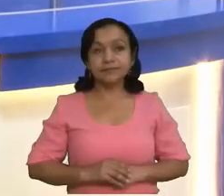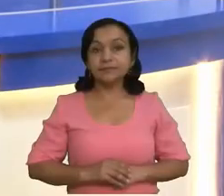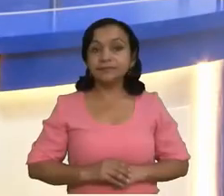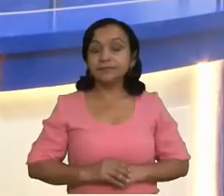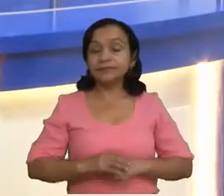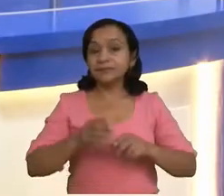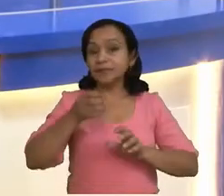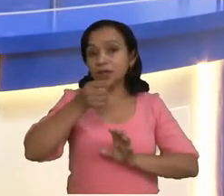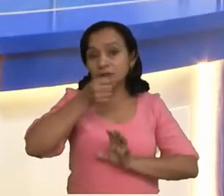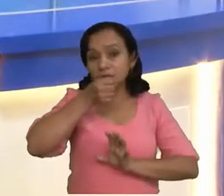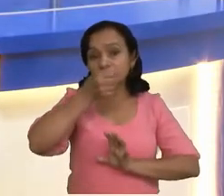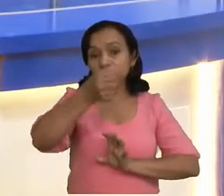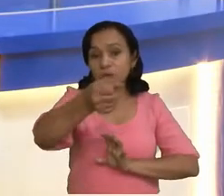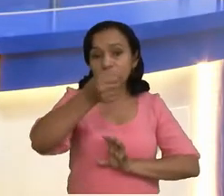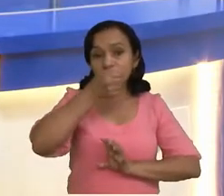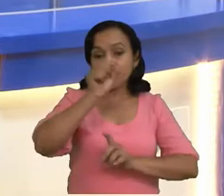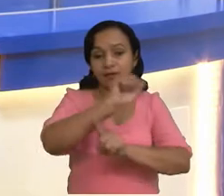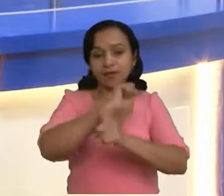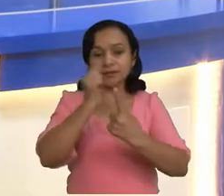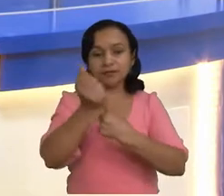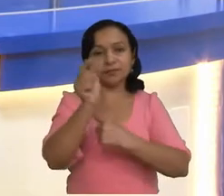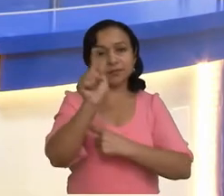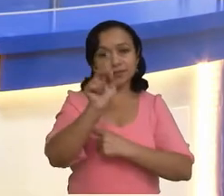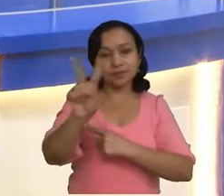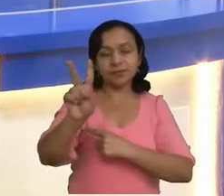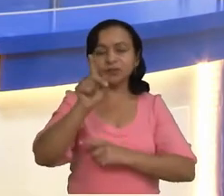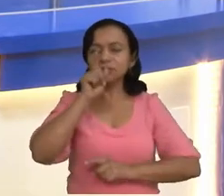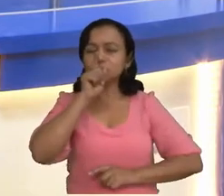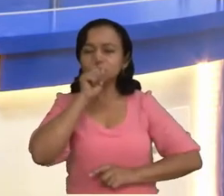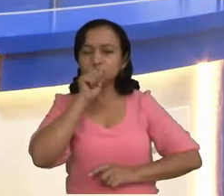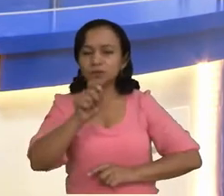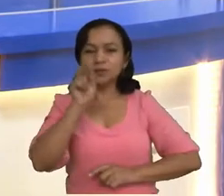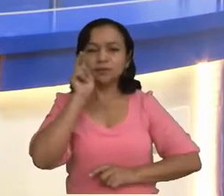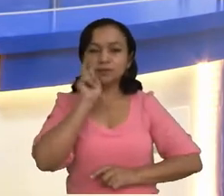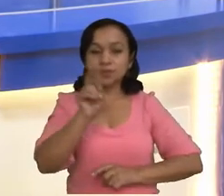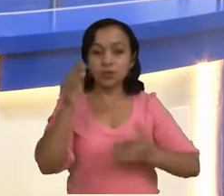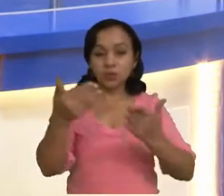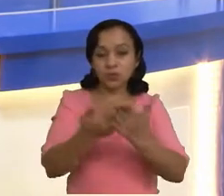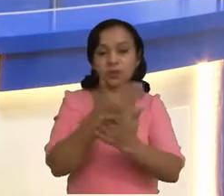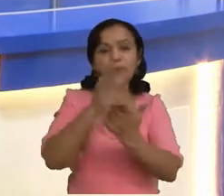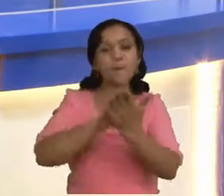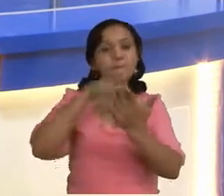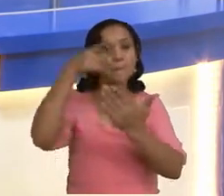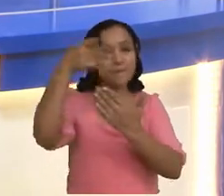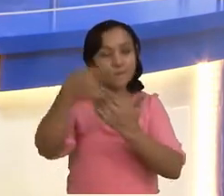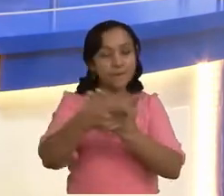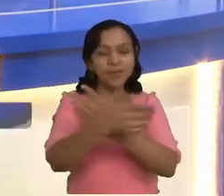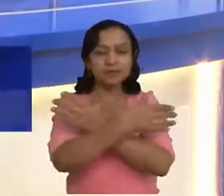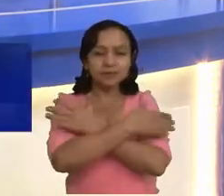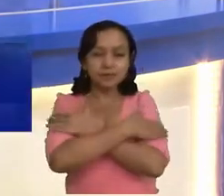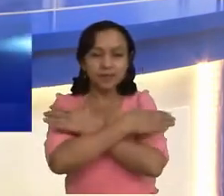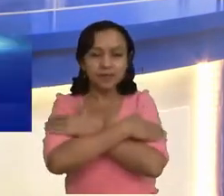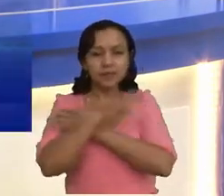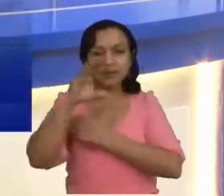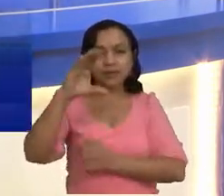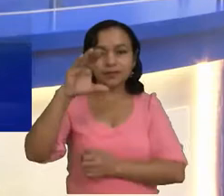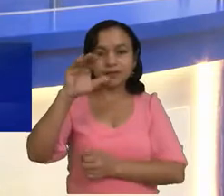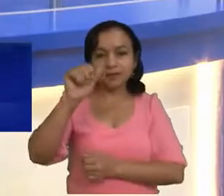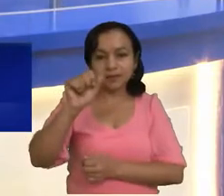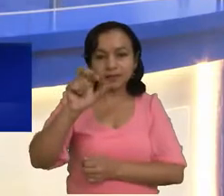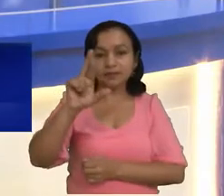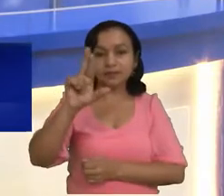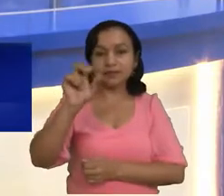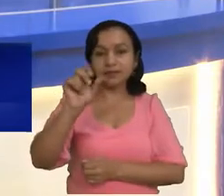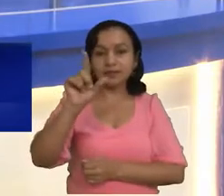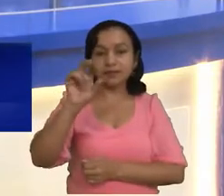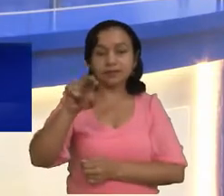Somos Noticias Asamblea TV, bienvenidos. Es un gusto que nos puedan acompañar en una nueva edición. Les saluda como siempre Carolina Mayorga y les